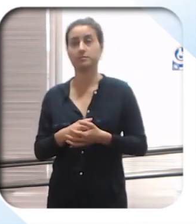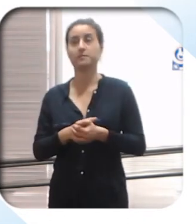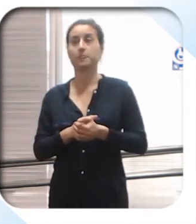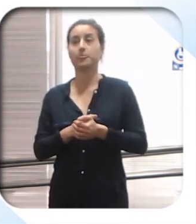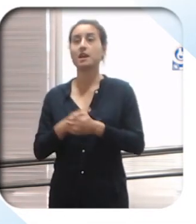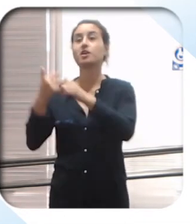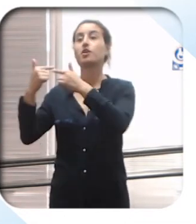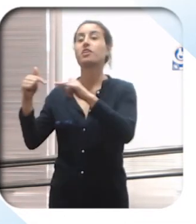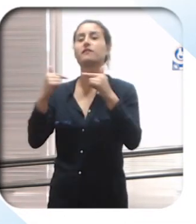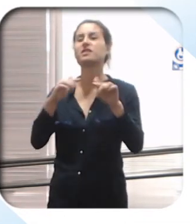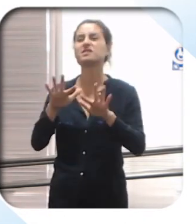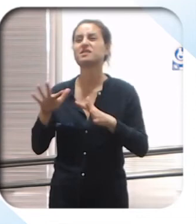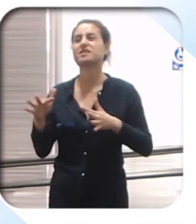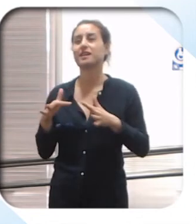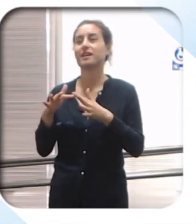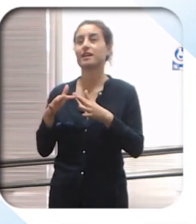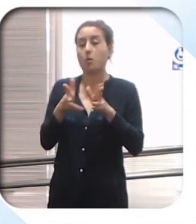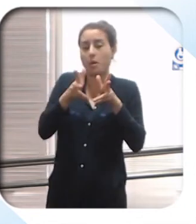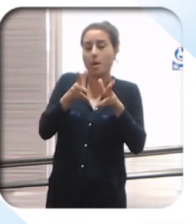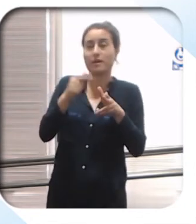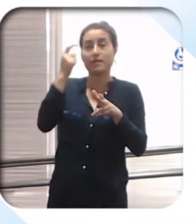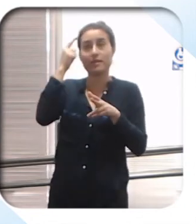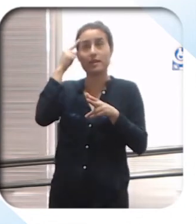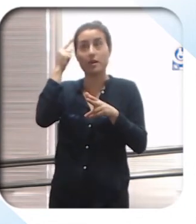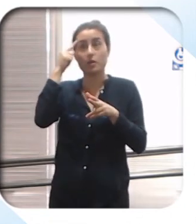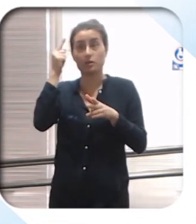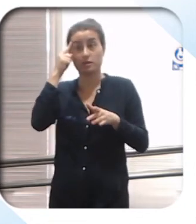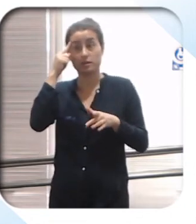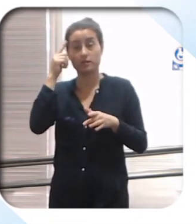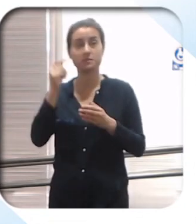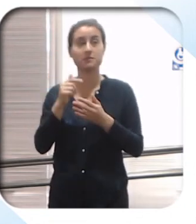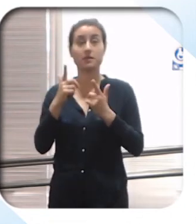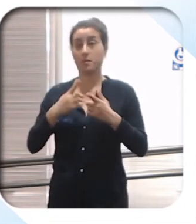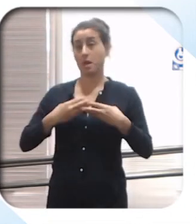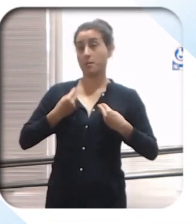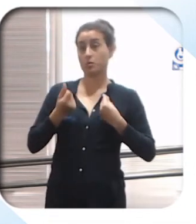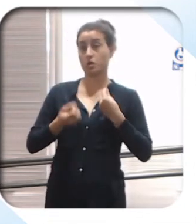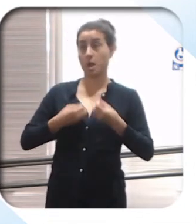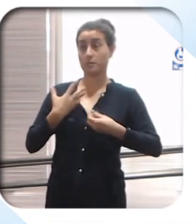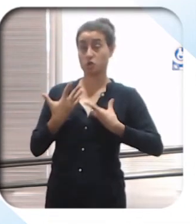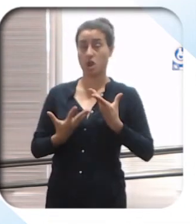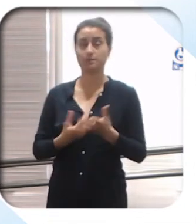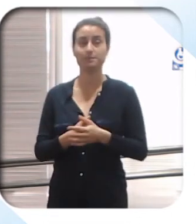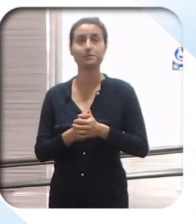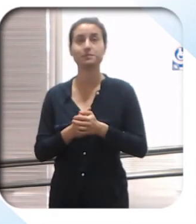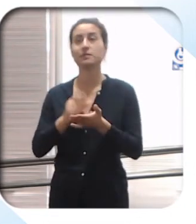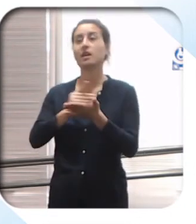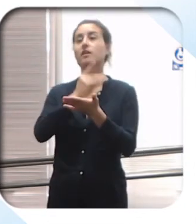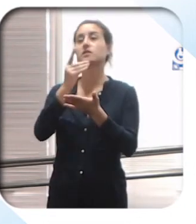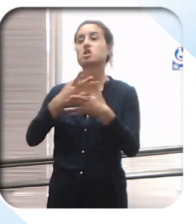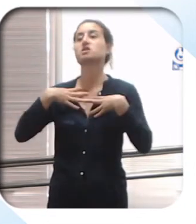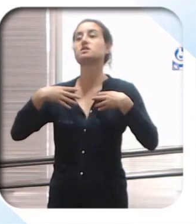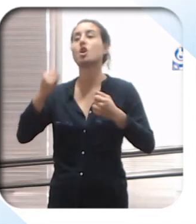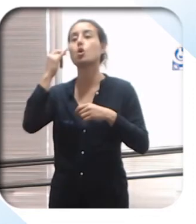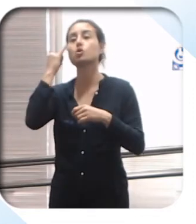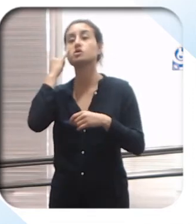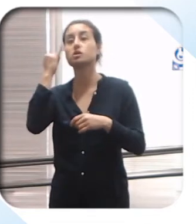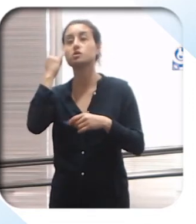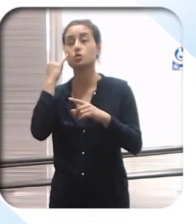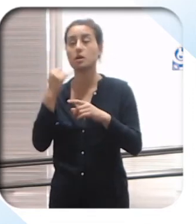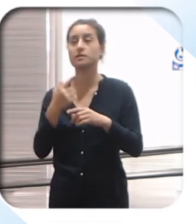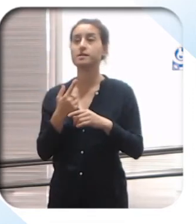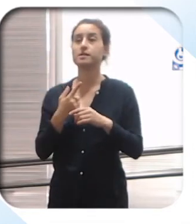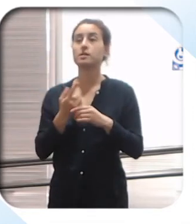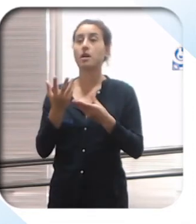que nos diferencia es la parte cognitiva y la parte emocional. Y la definición de salud sexual, integración